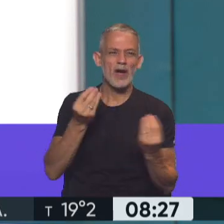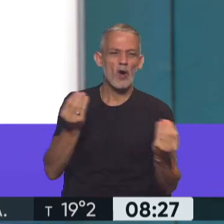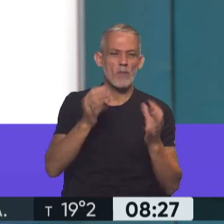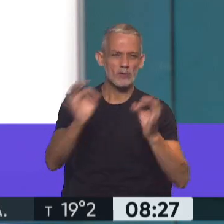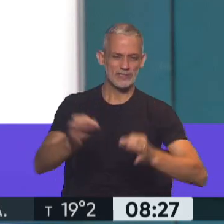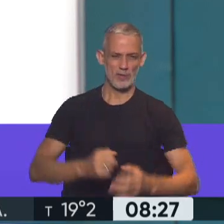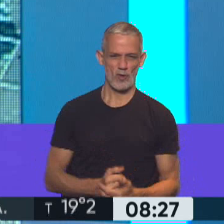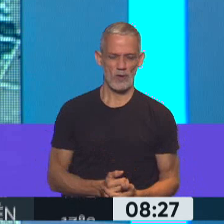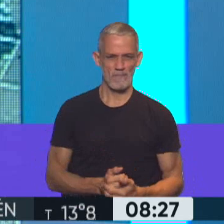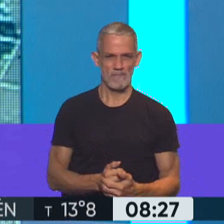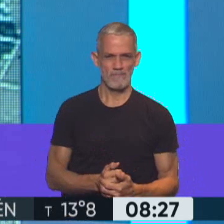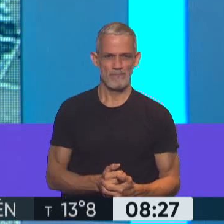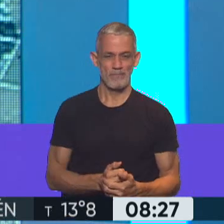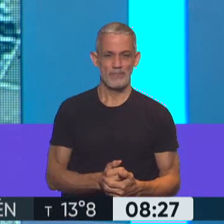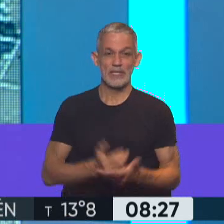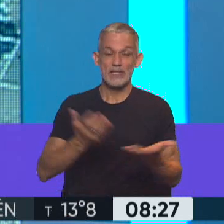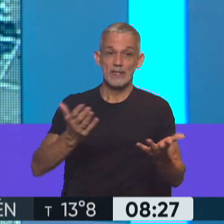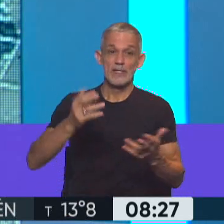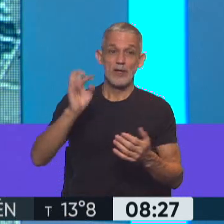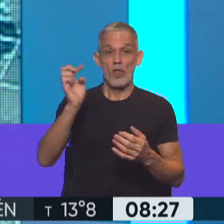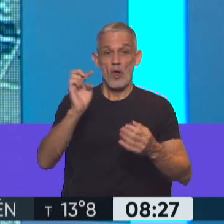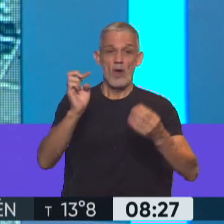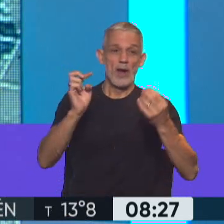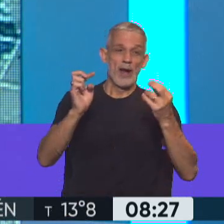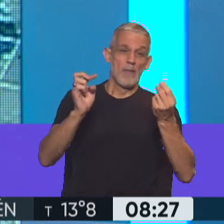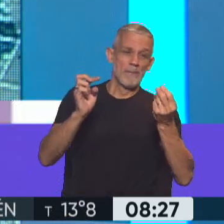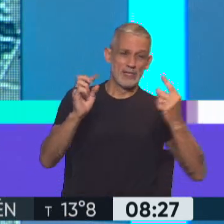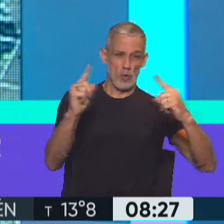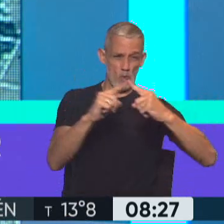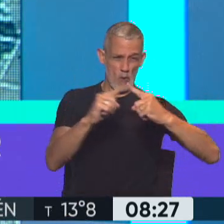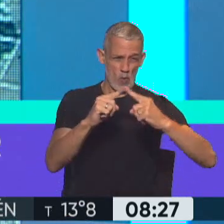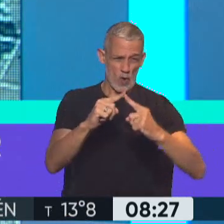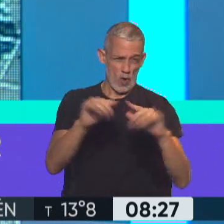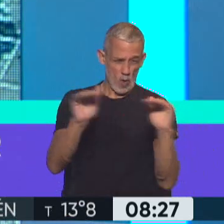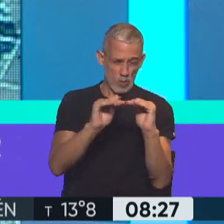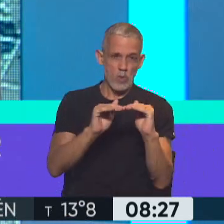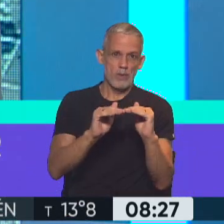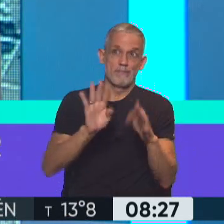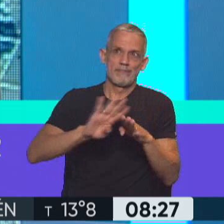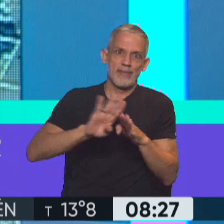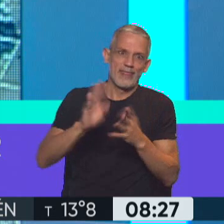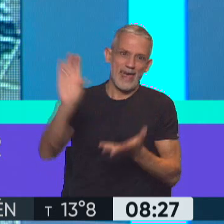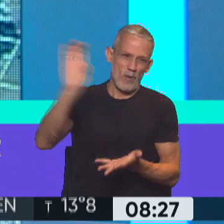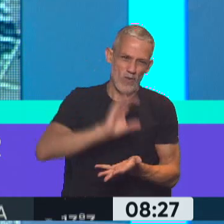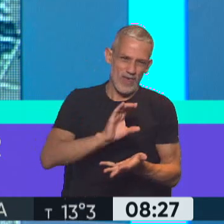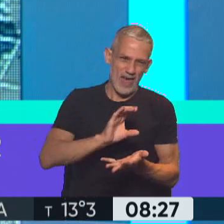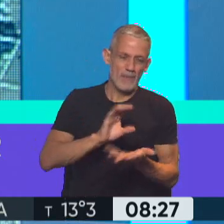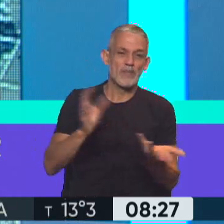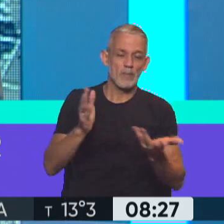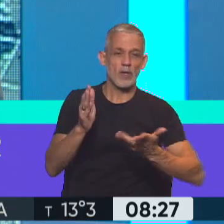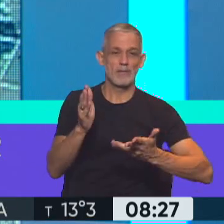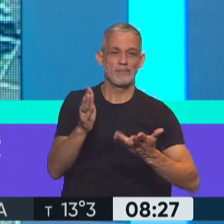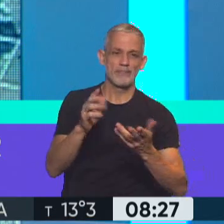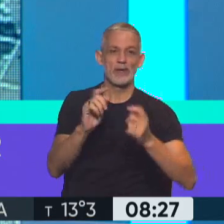llegó a eso? Bueno, la convertibilidad dependía esencialmente del endeudamiento externo. ¿Por qué? Porque la